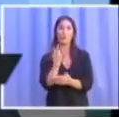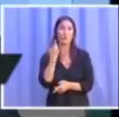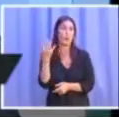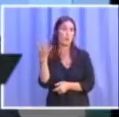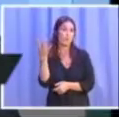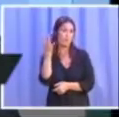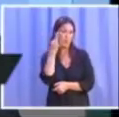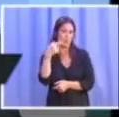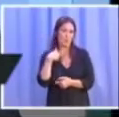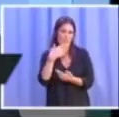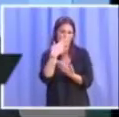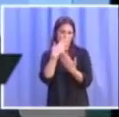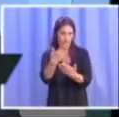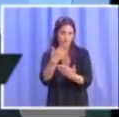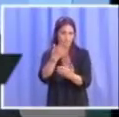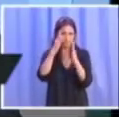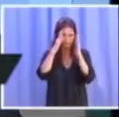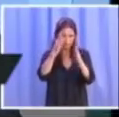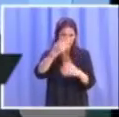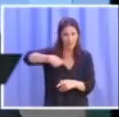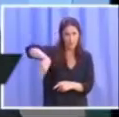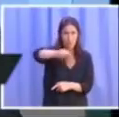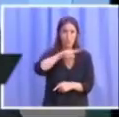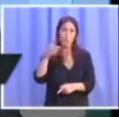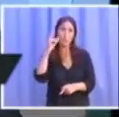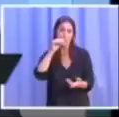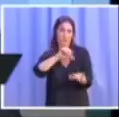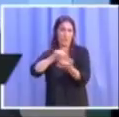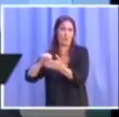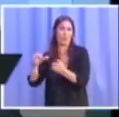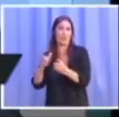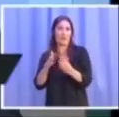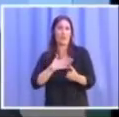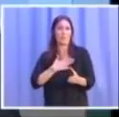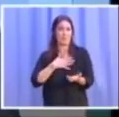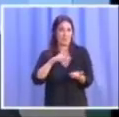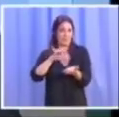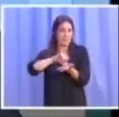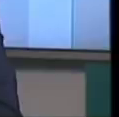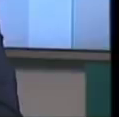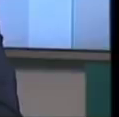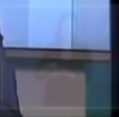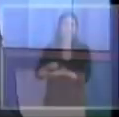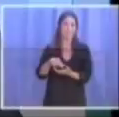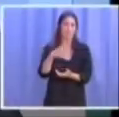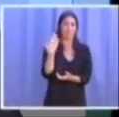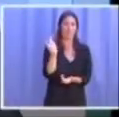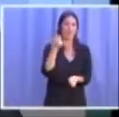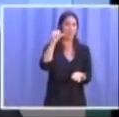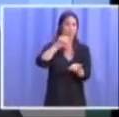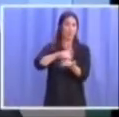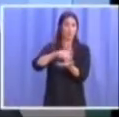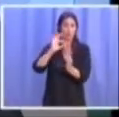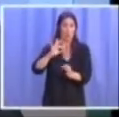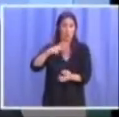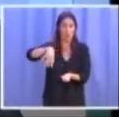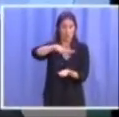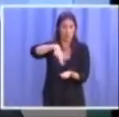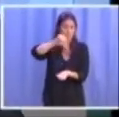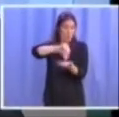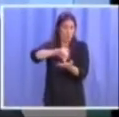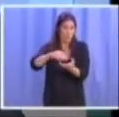mujer, y me dirijo a todas las granadinas de mi tierra, de mi ciudad, fue vilmente apuñalada en el centro de la